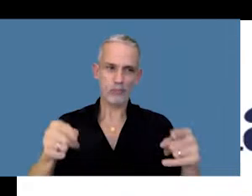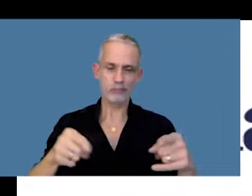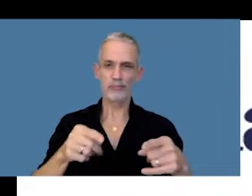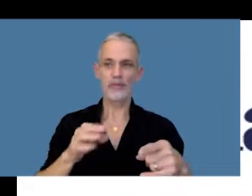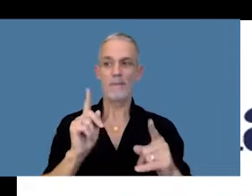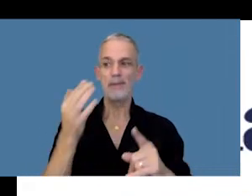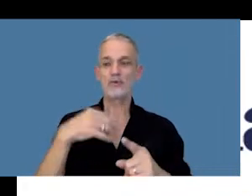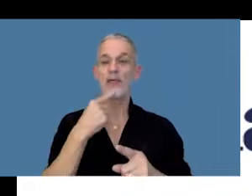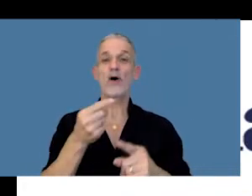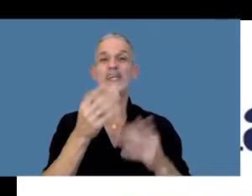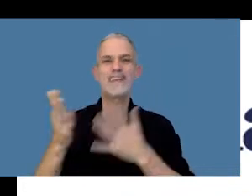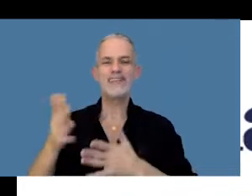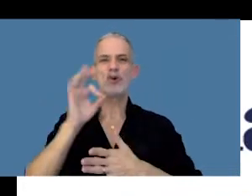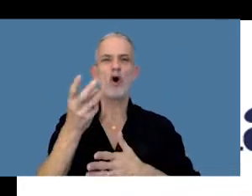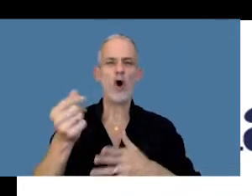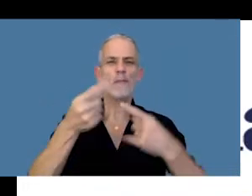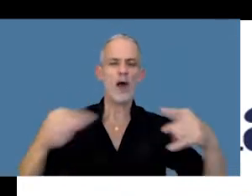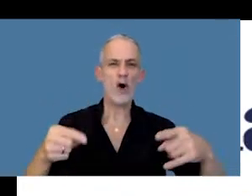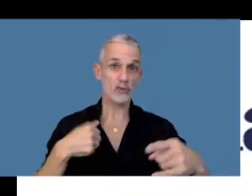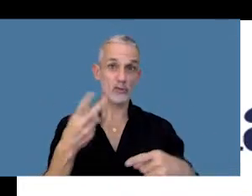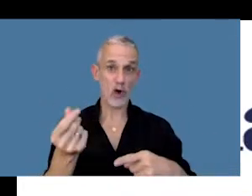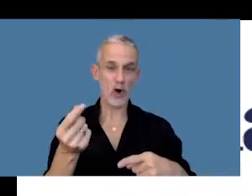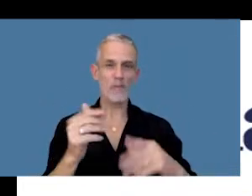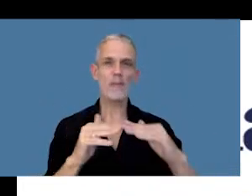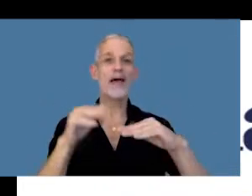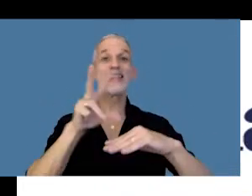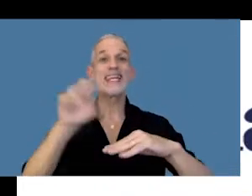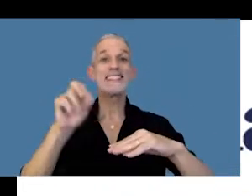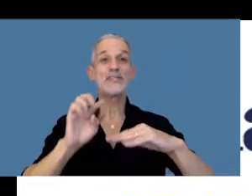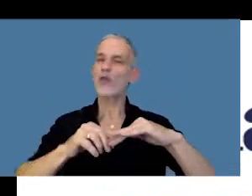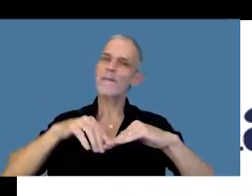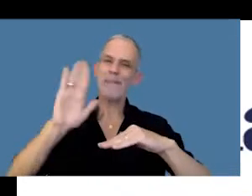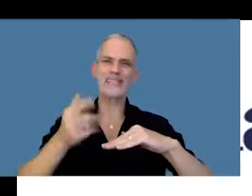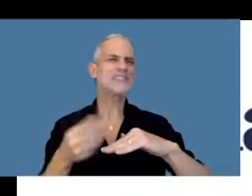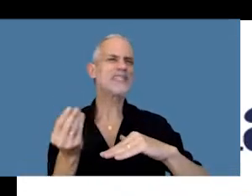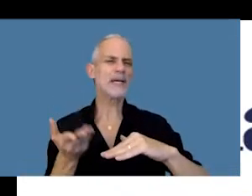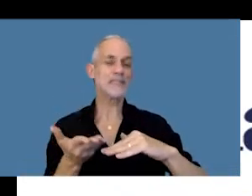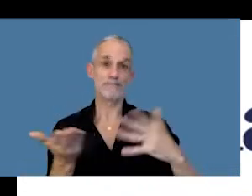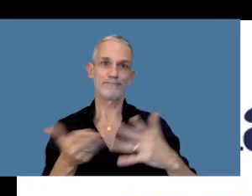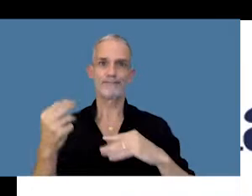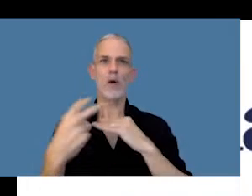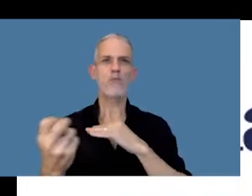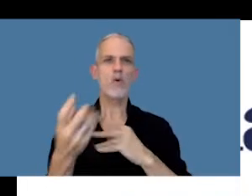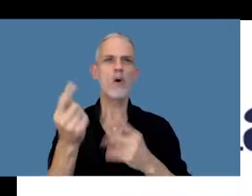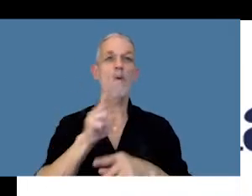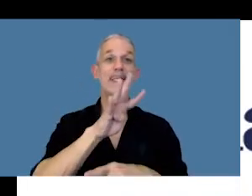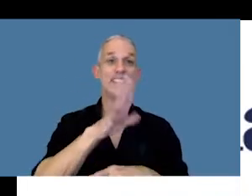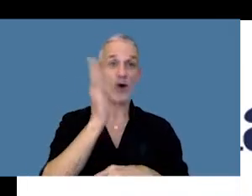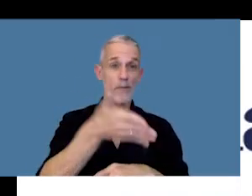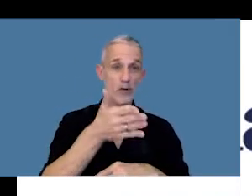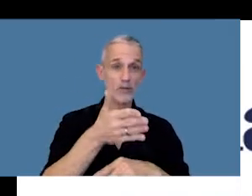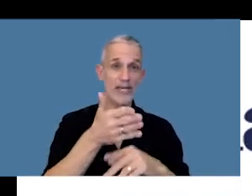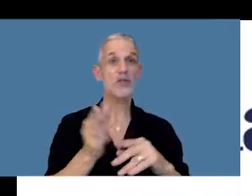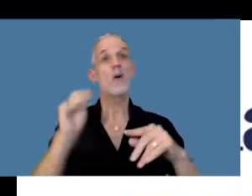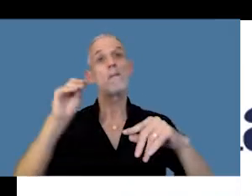digo, servicios o compra de bienes superior a $300? La percepción será del